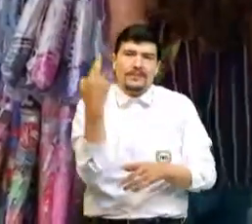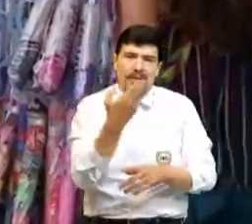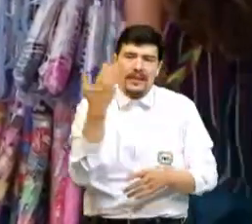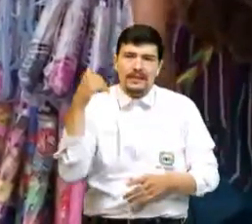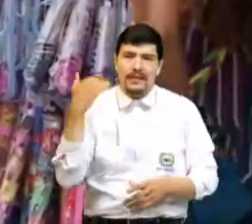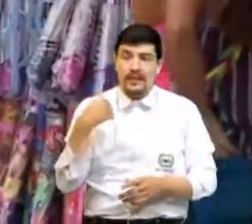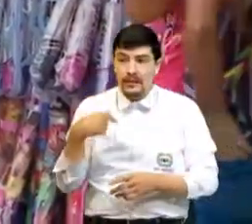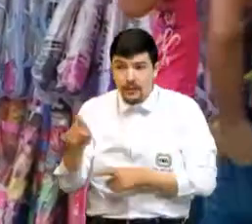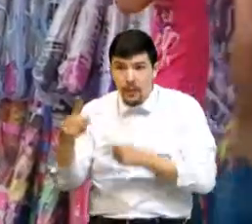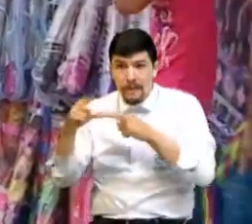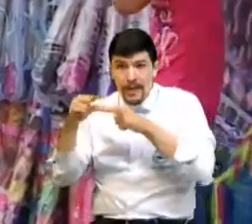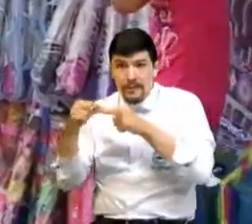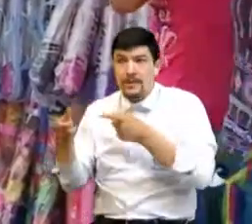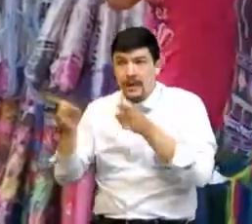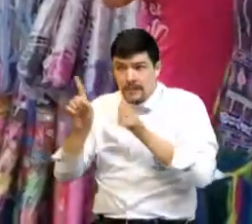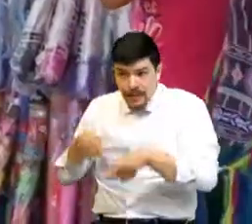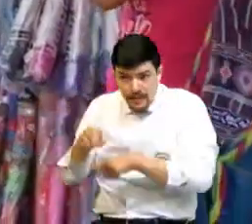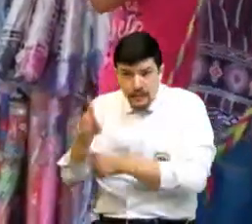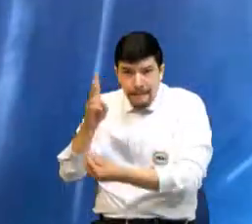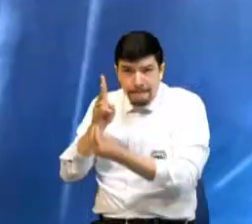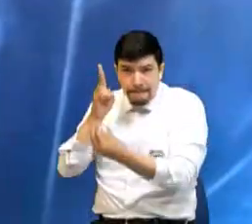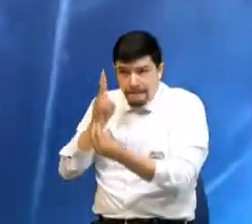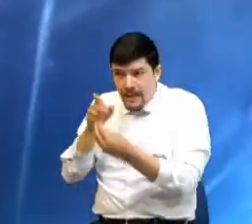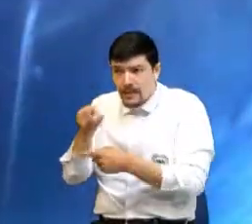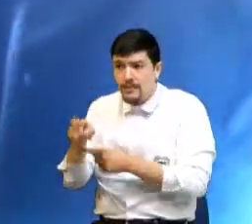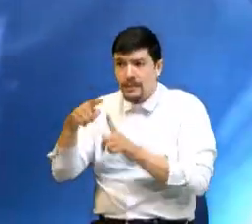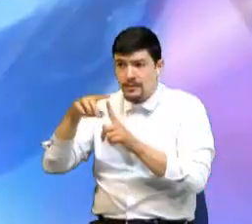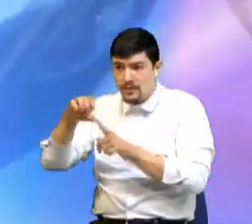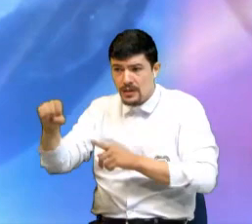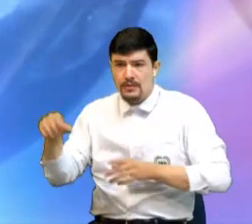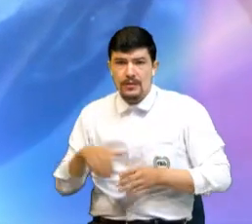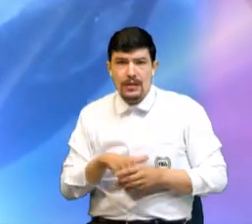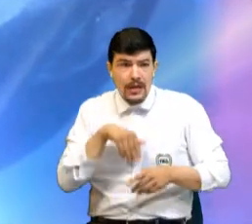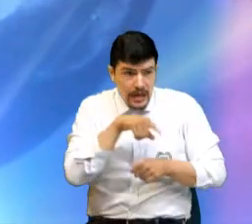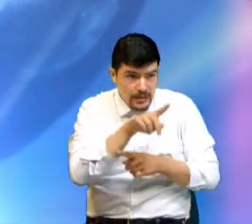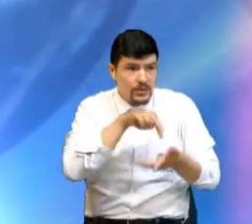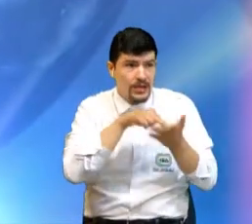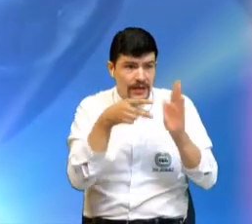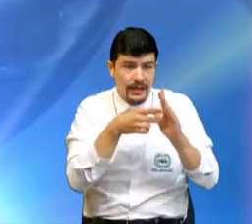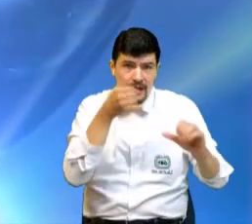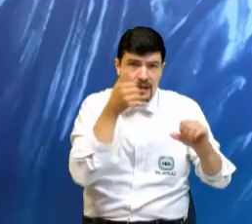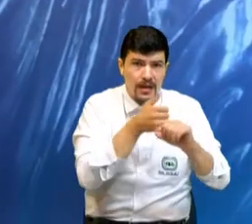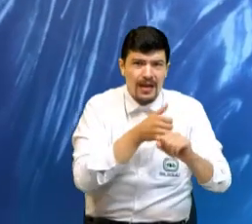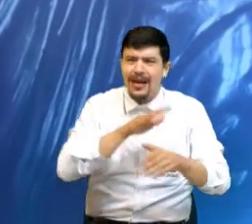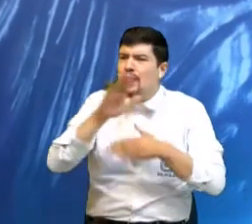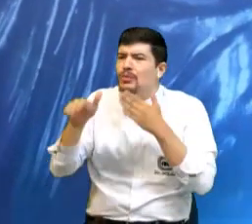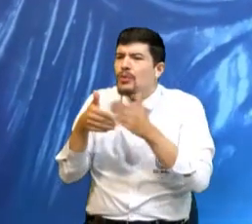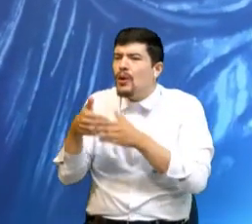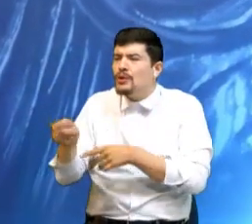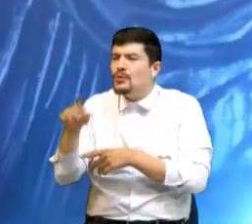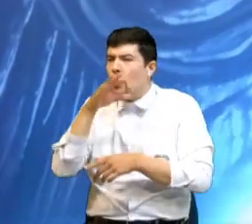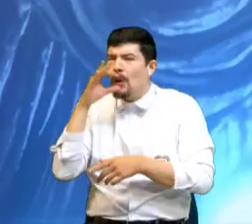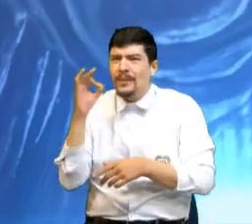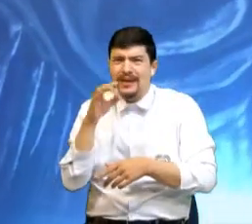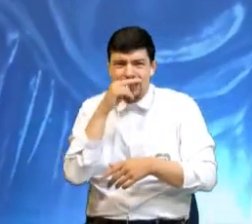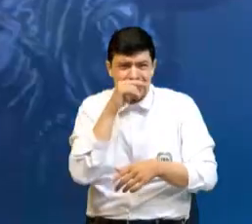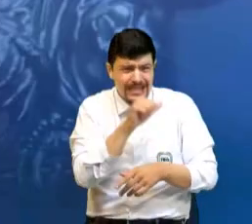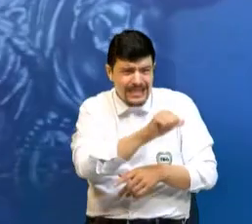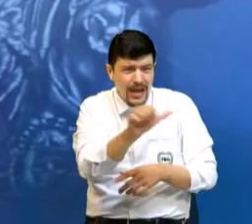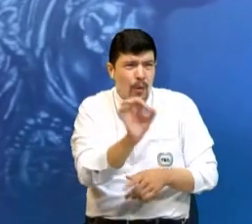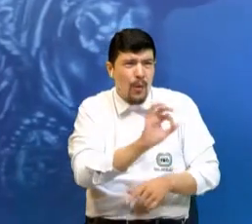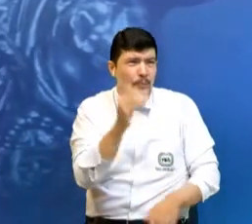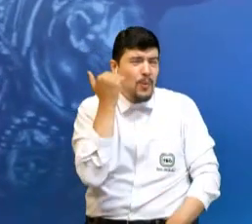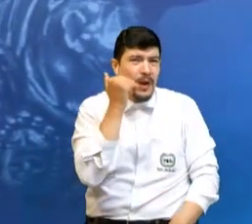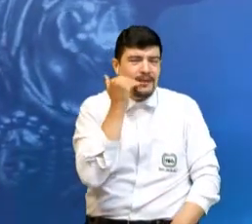varios de sus primos también fueron víctimas de sus tíos. Ellos sí fueron violación. Todos son hombres. Ellos no se metieron con ninguna